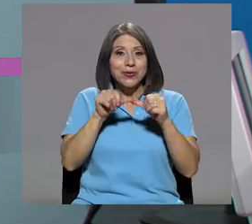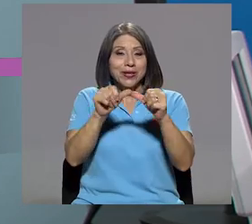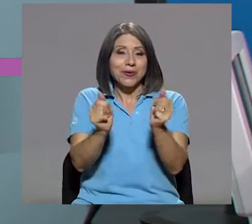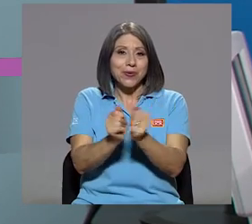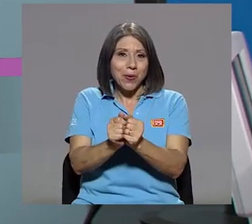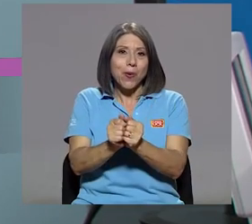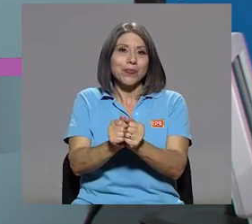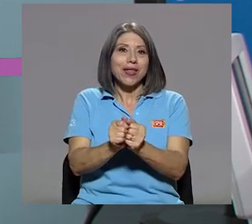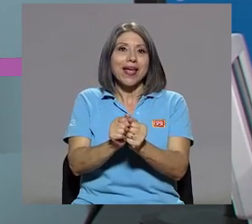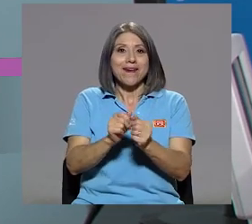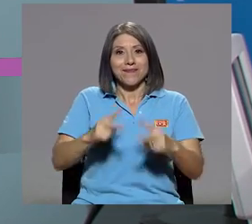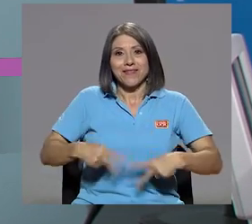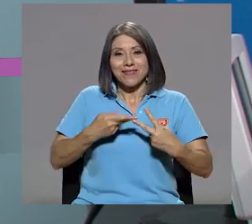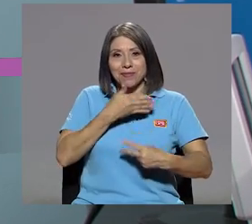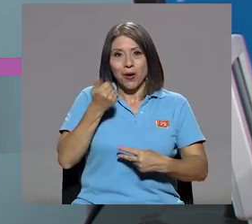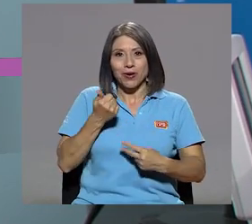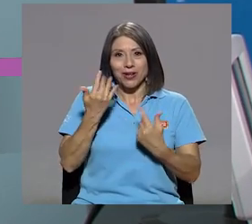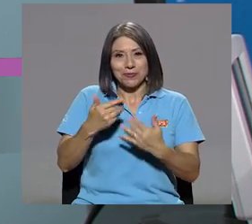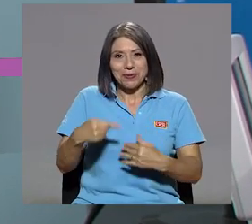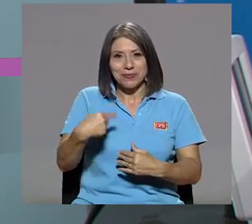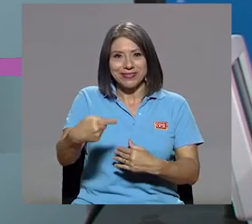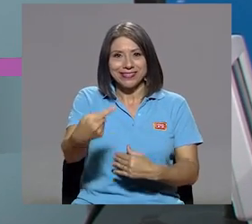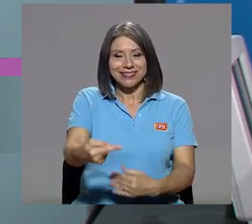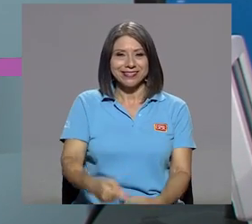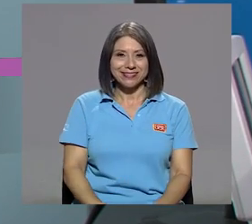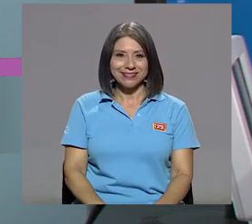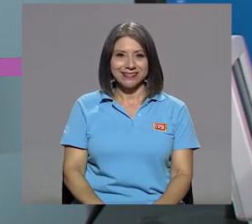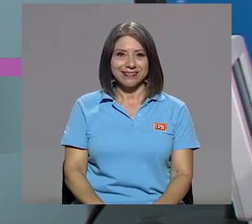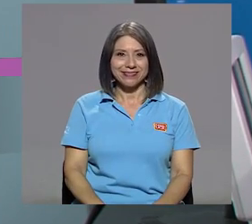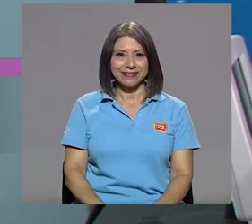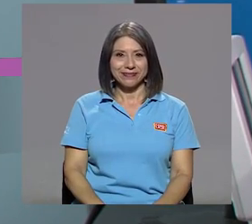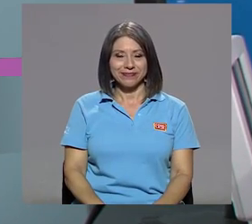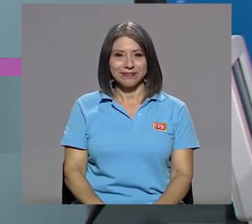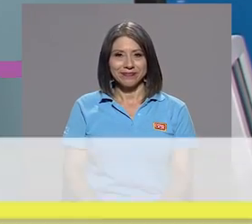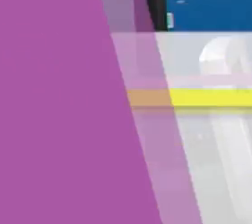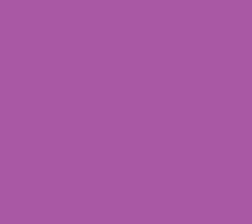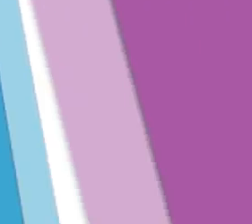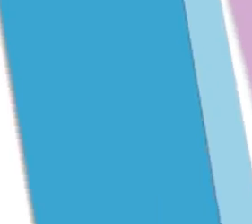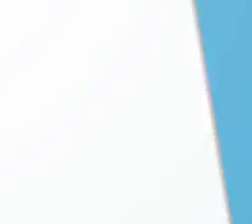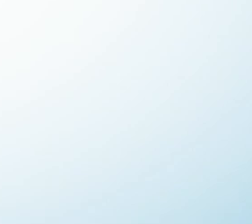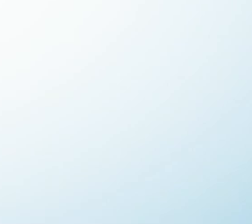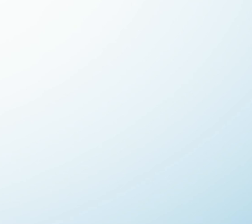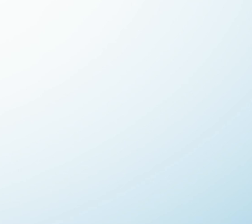les invito a que se queden en compañía de Vivir Mejor y los esperamos en unos minutos.